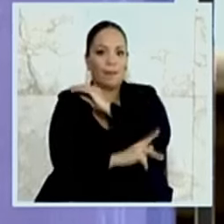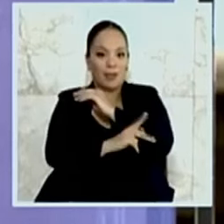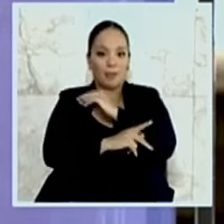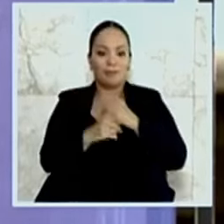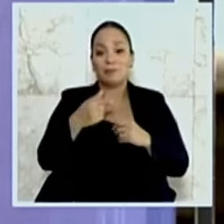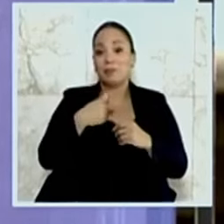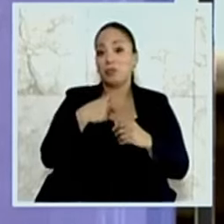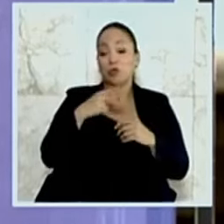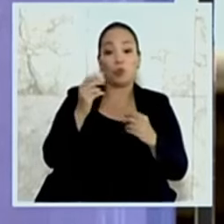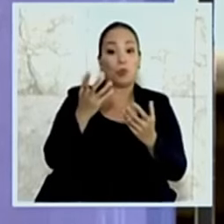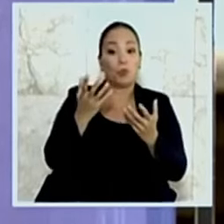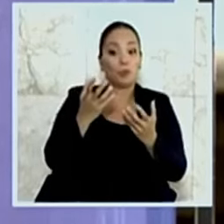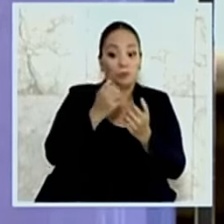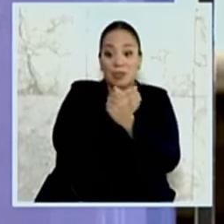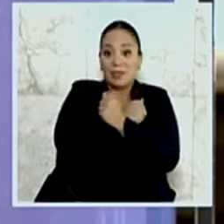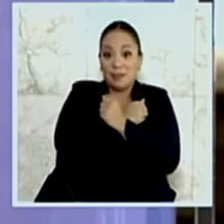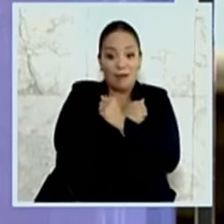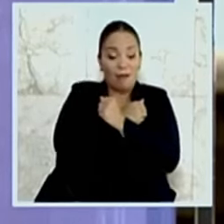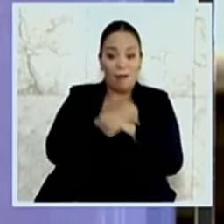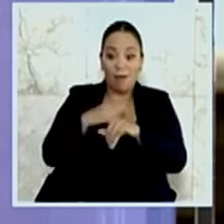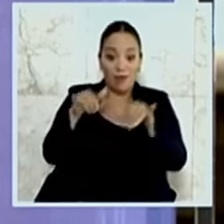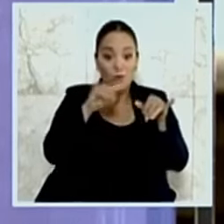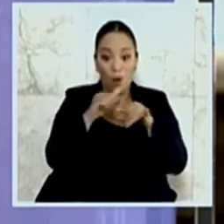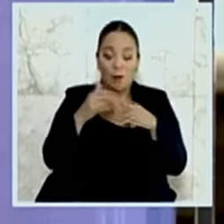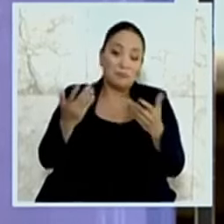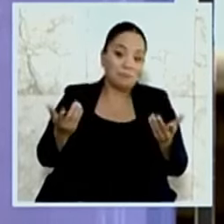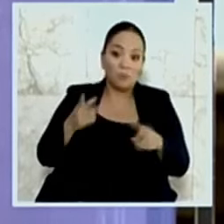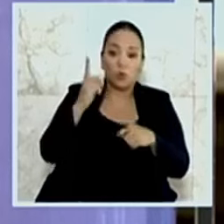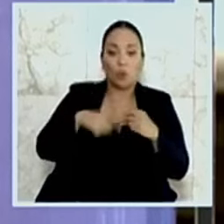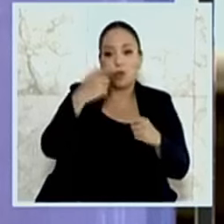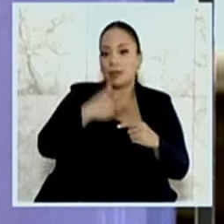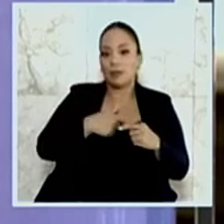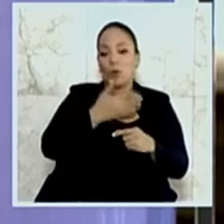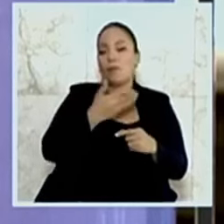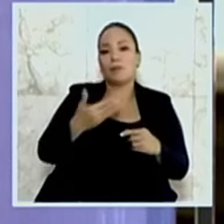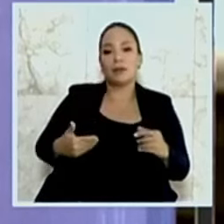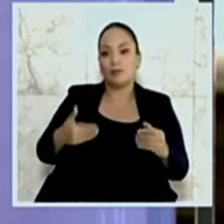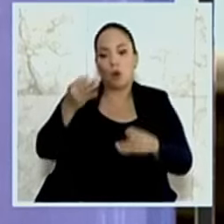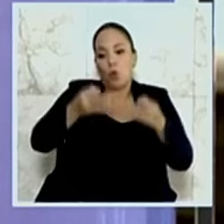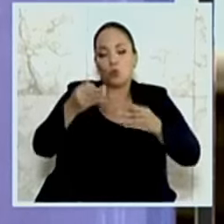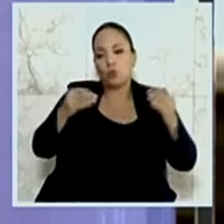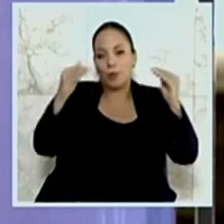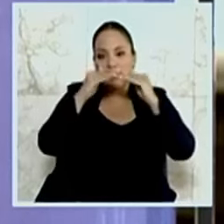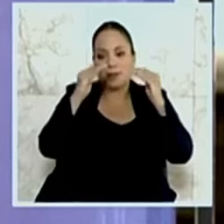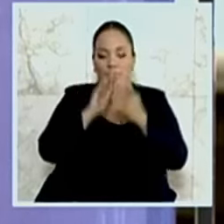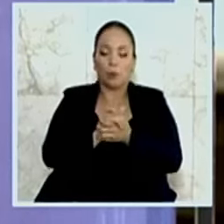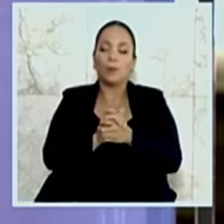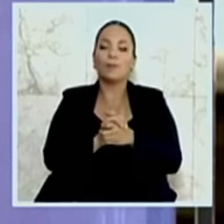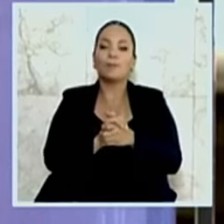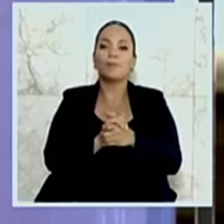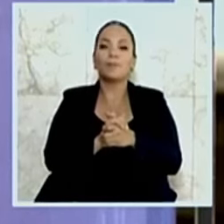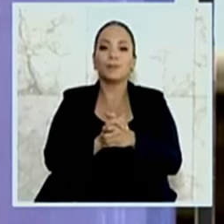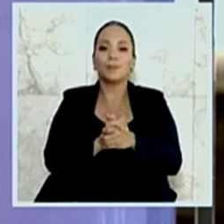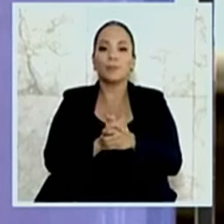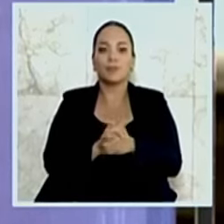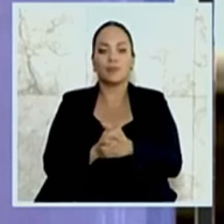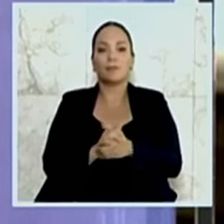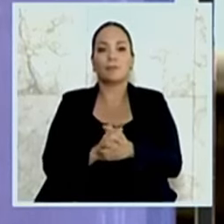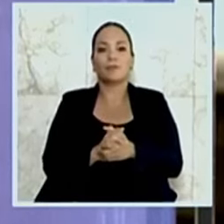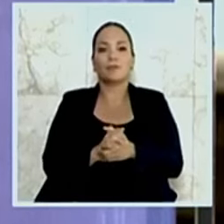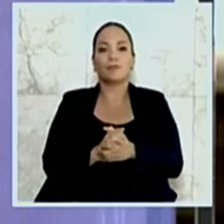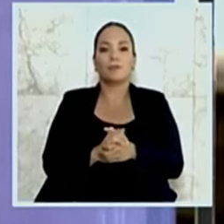Mire, yo a la perla del Pacífico la quiero muchísimo, pero quiero muchísimo a todo el país. Si no lo quisiera de